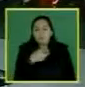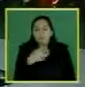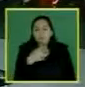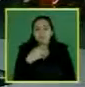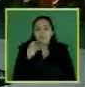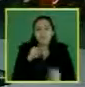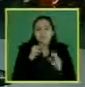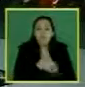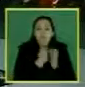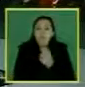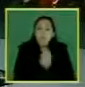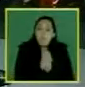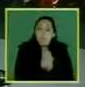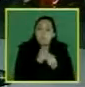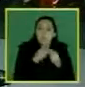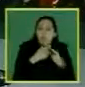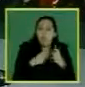que no son